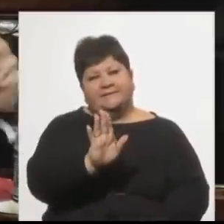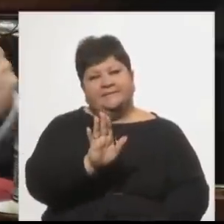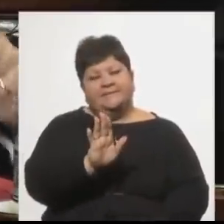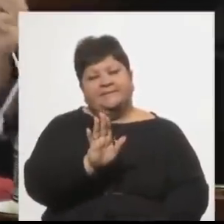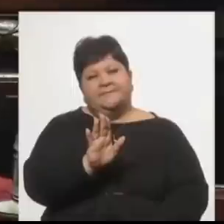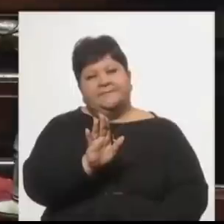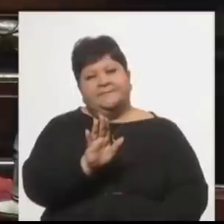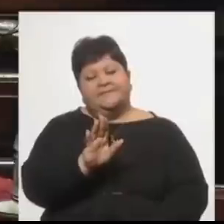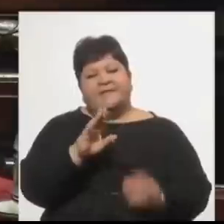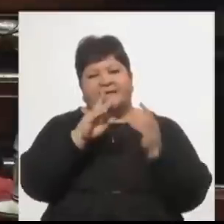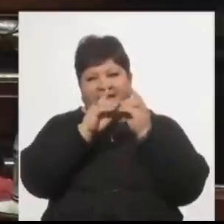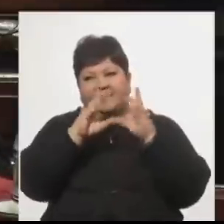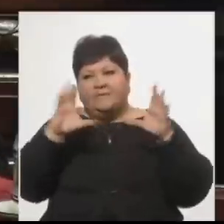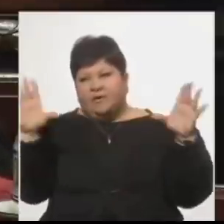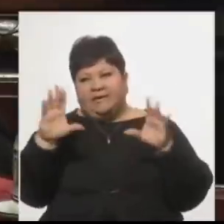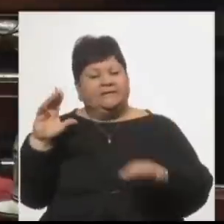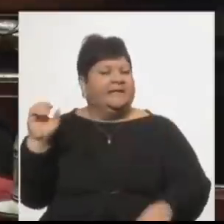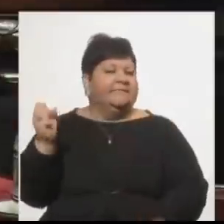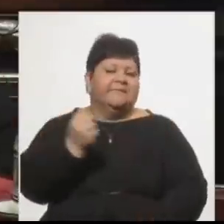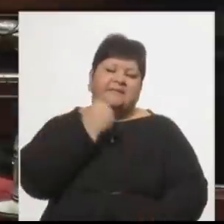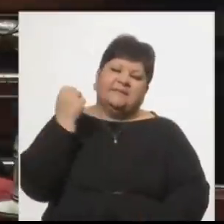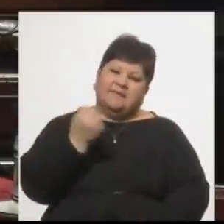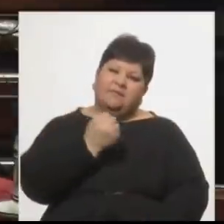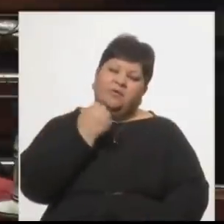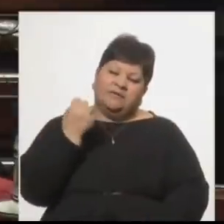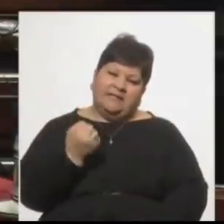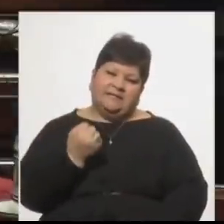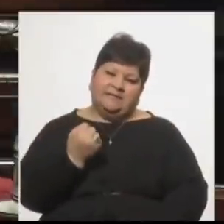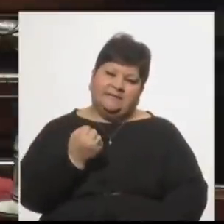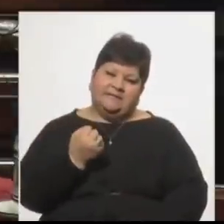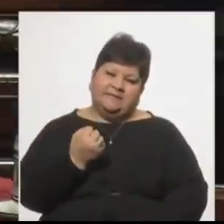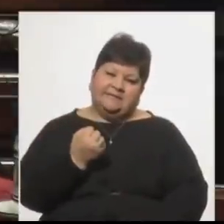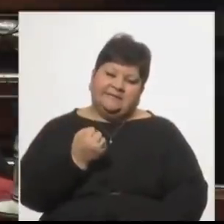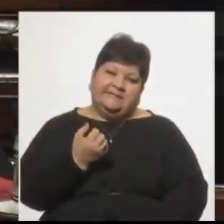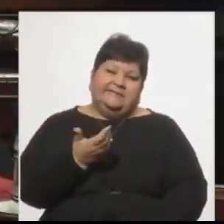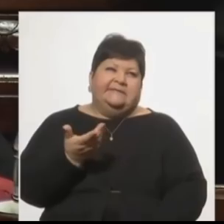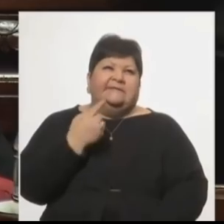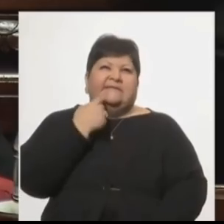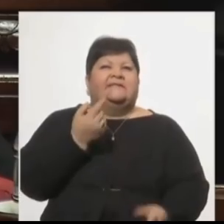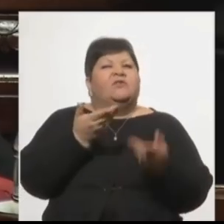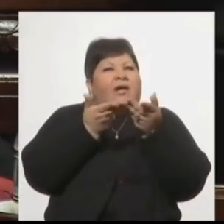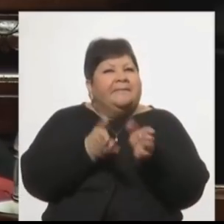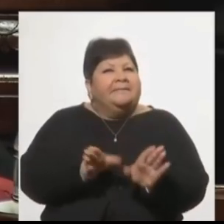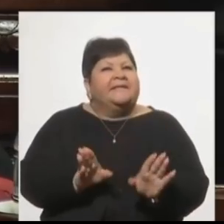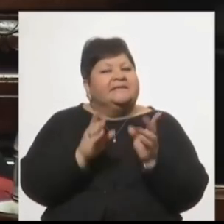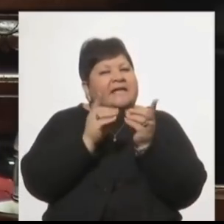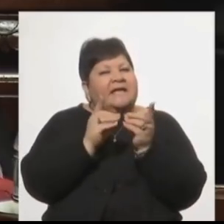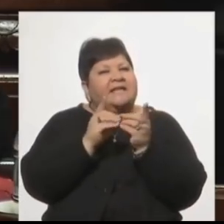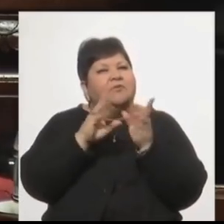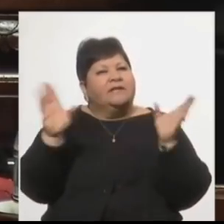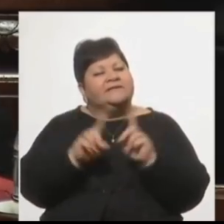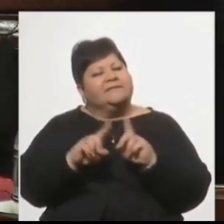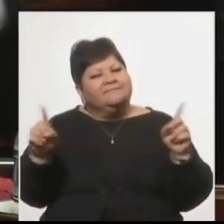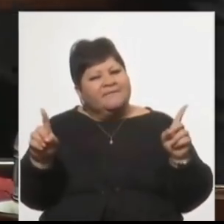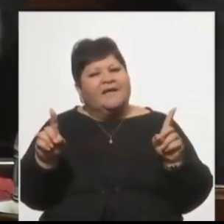la democracia es más importante salir que entrar, bajar que subir, porque en